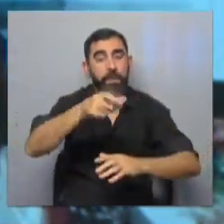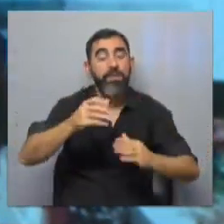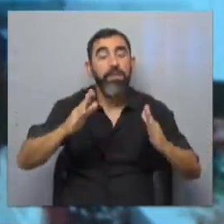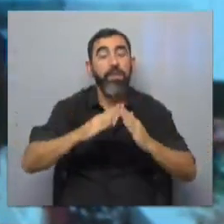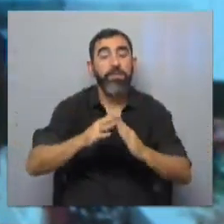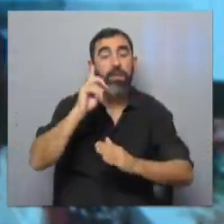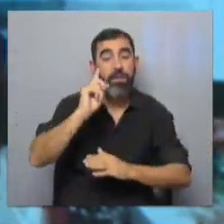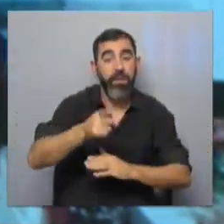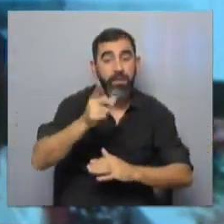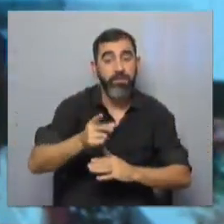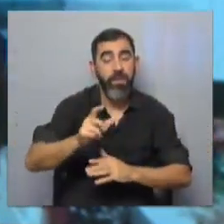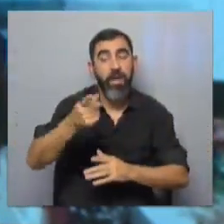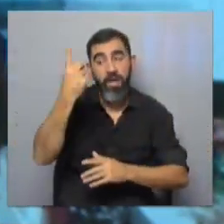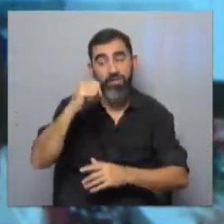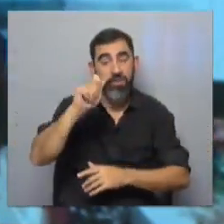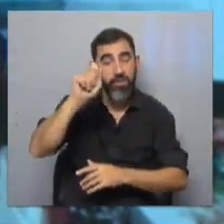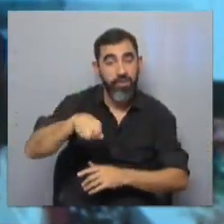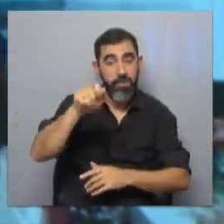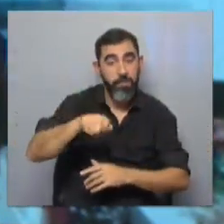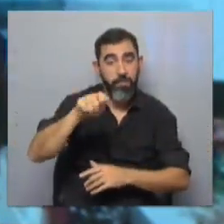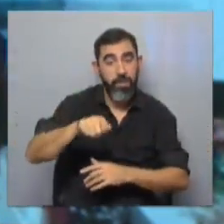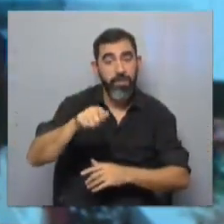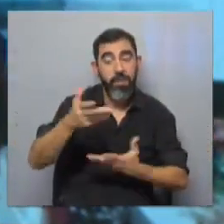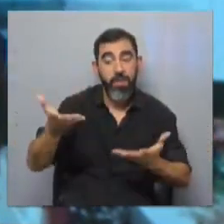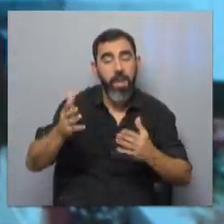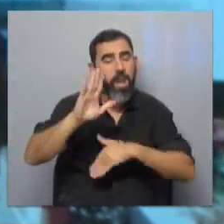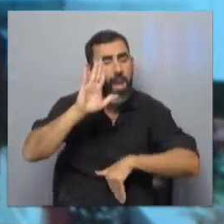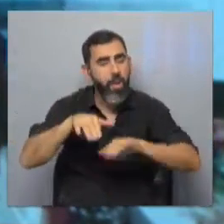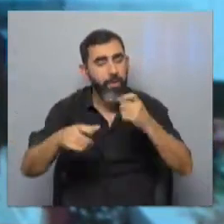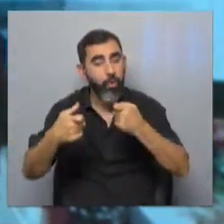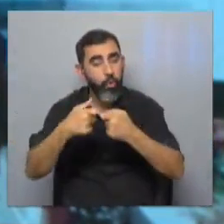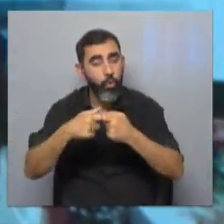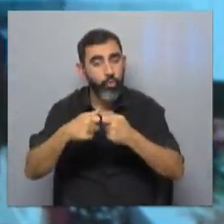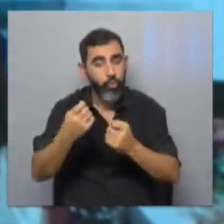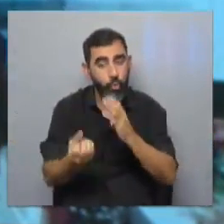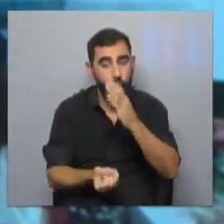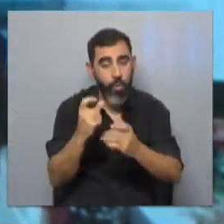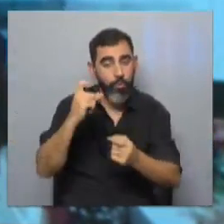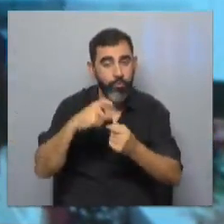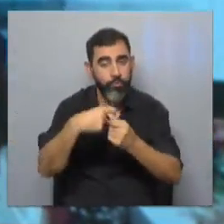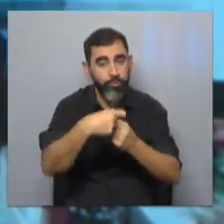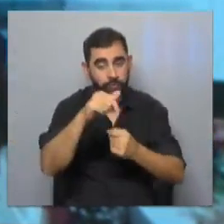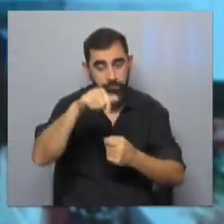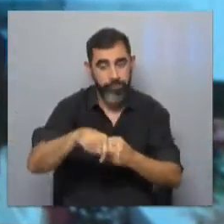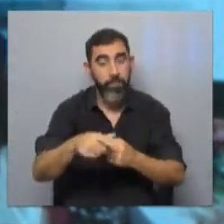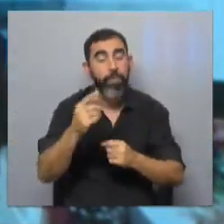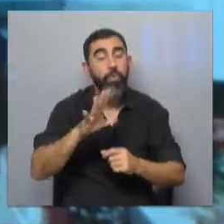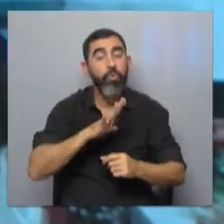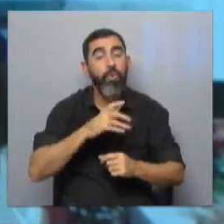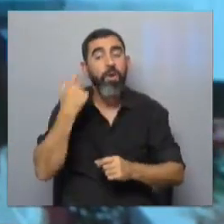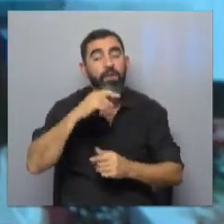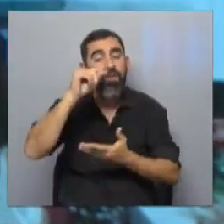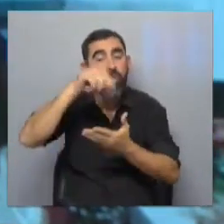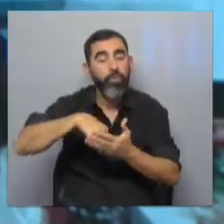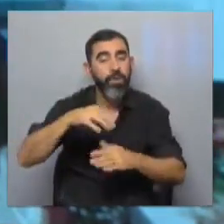de Galicia en el remate realizado ayer. Esta mutualista recibió la mayor cantidad de afiliados de la ex mutualista, pero todavía